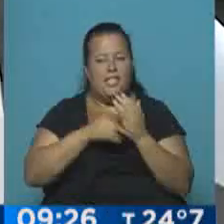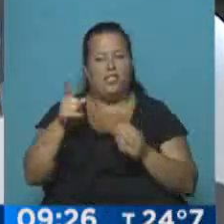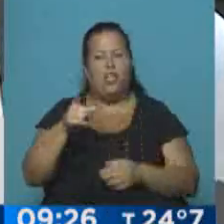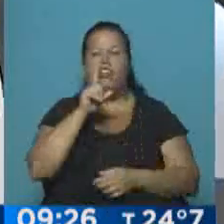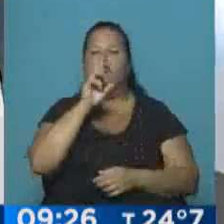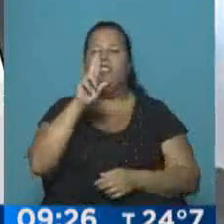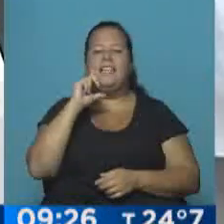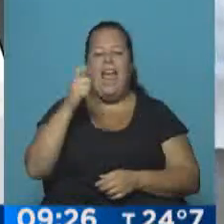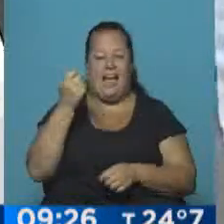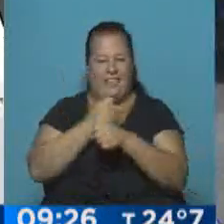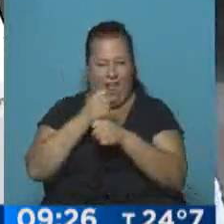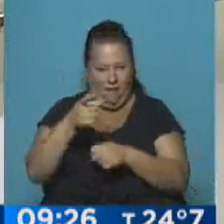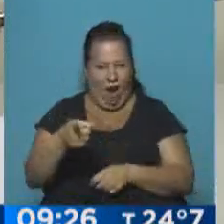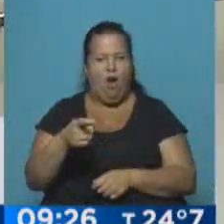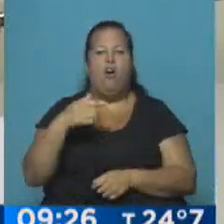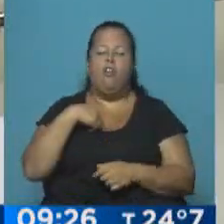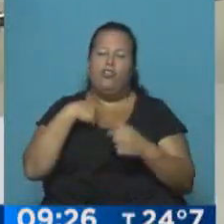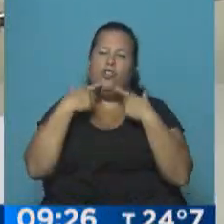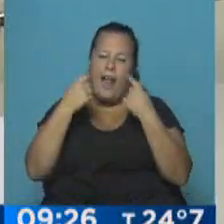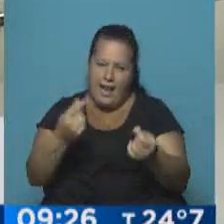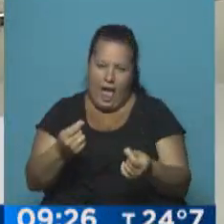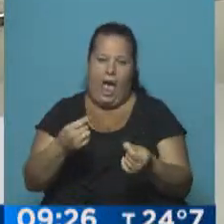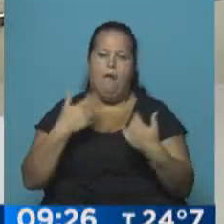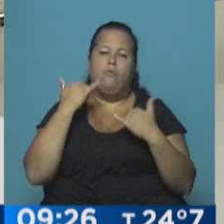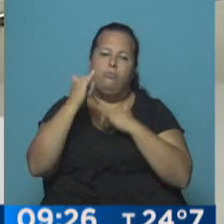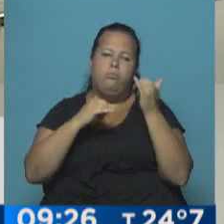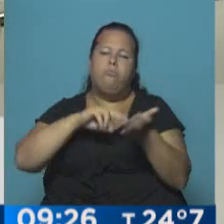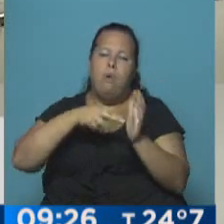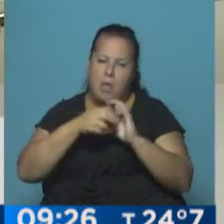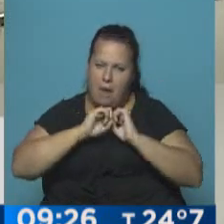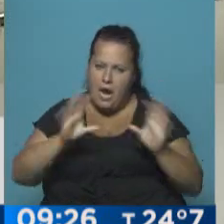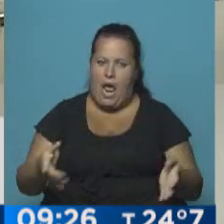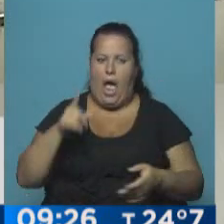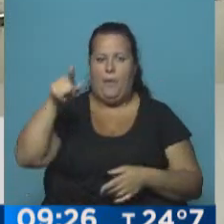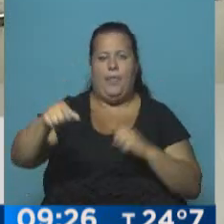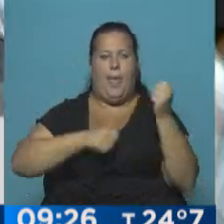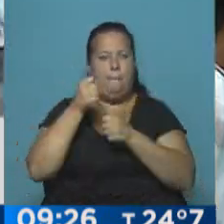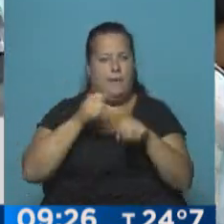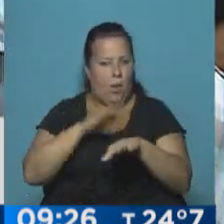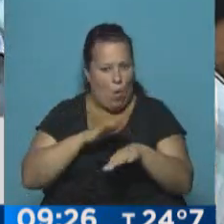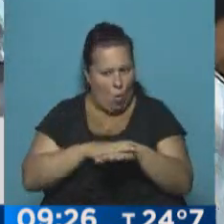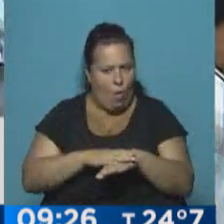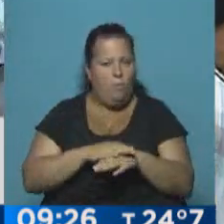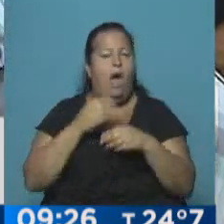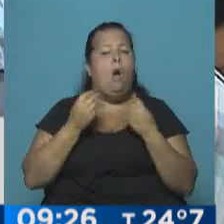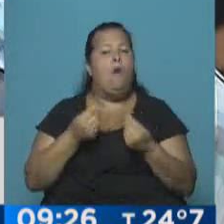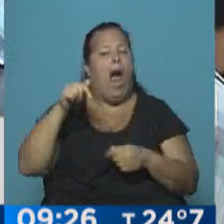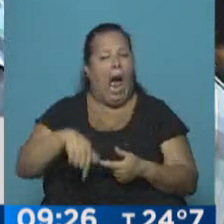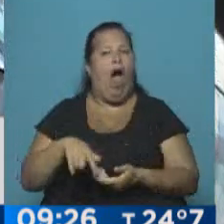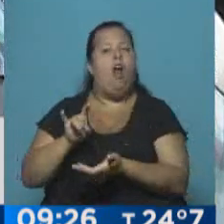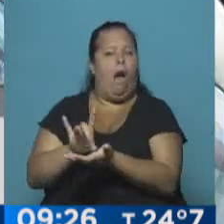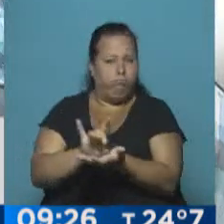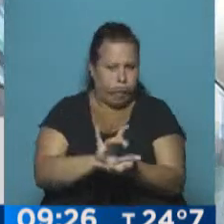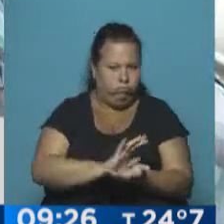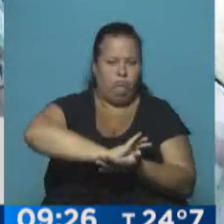Triaca. Le hemos manifestado la profundidad del conflicto que ha provocado la empresa, en el sentido de que ahora hay despidos,